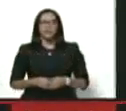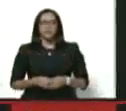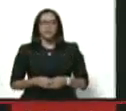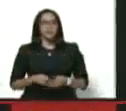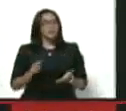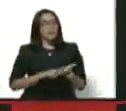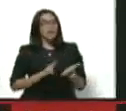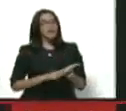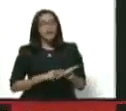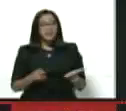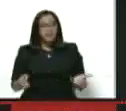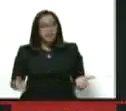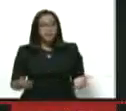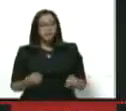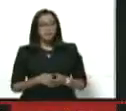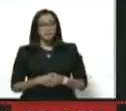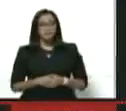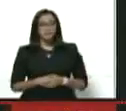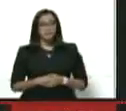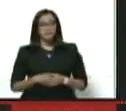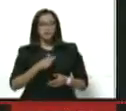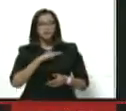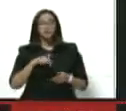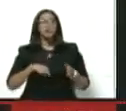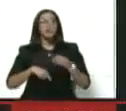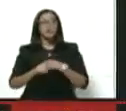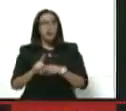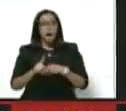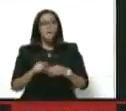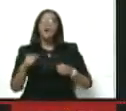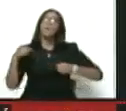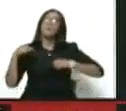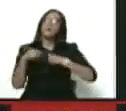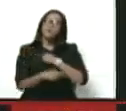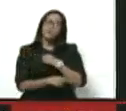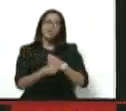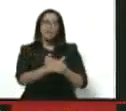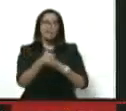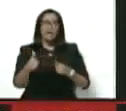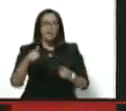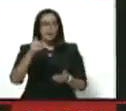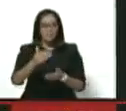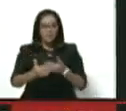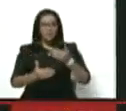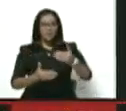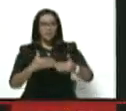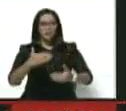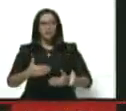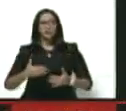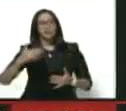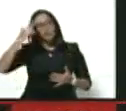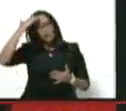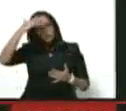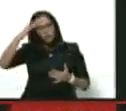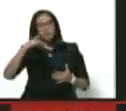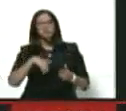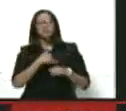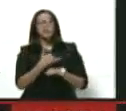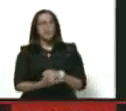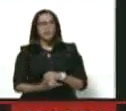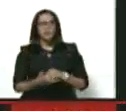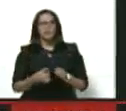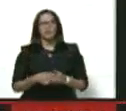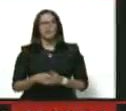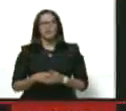verdad verdadera. Nosotros vamos profundizando en cada paso que damos los sueños y el proyecto original de